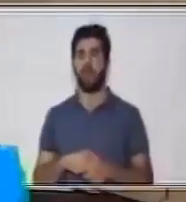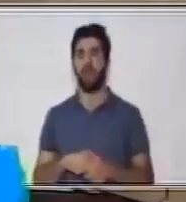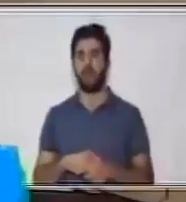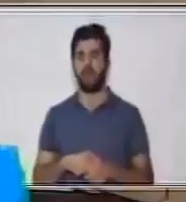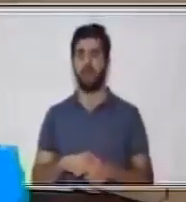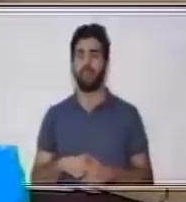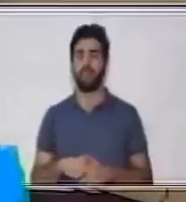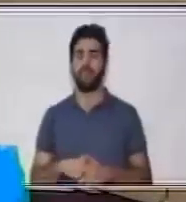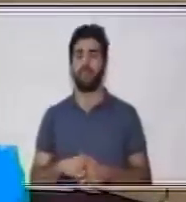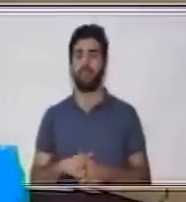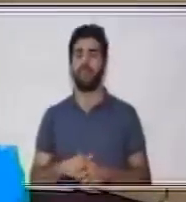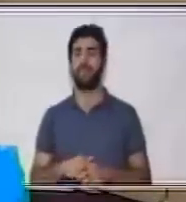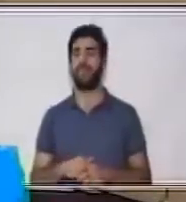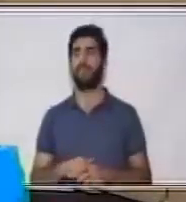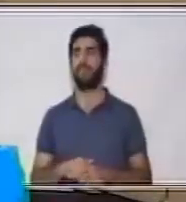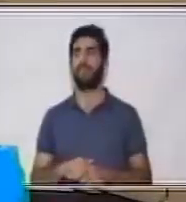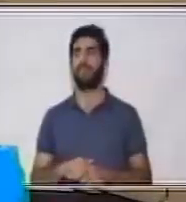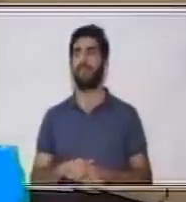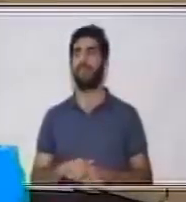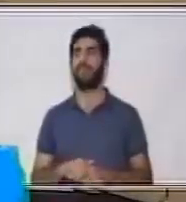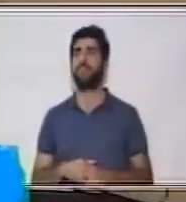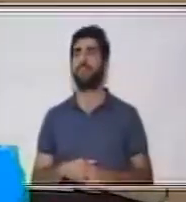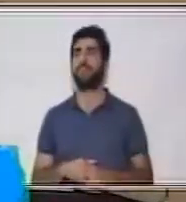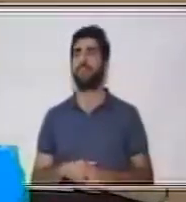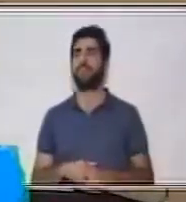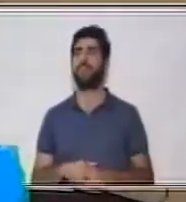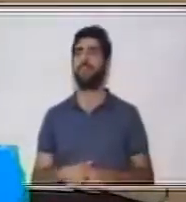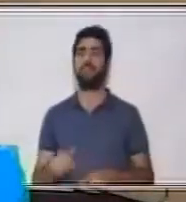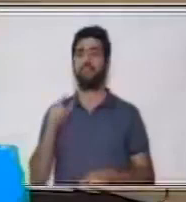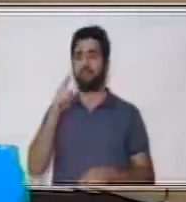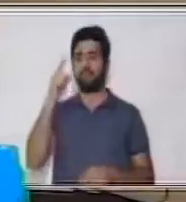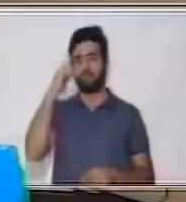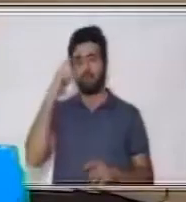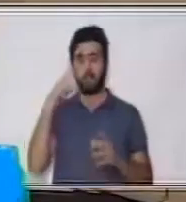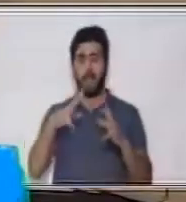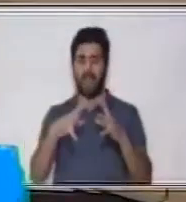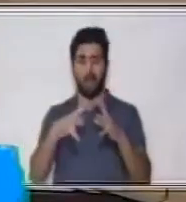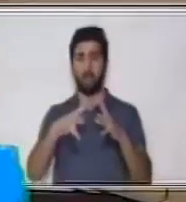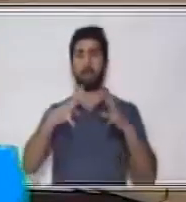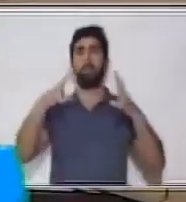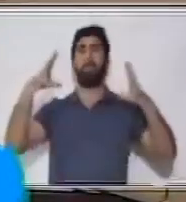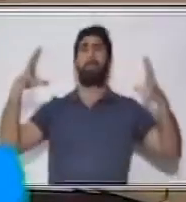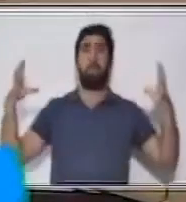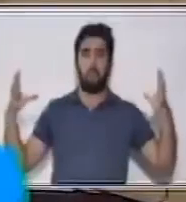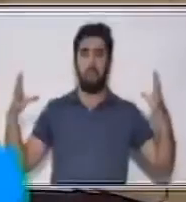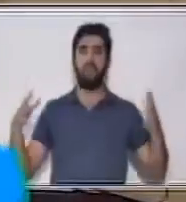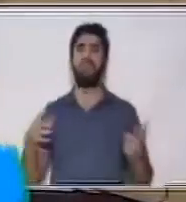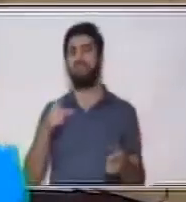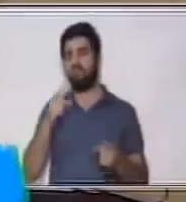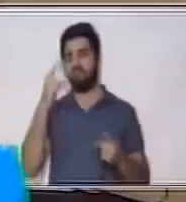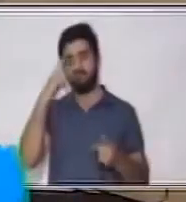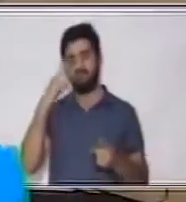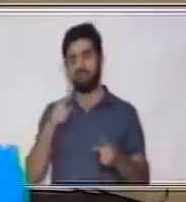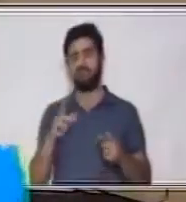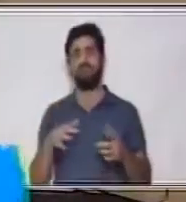la palabra sería pelota. ¿Cuál sería el aumentativo?